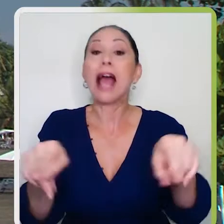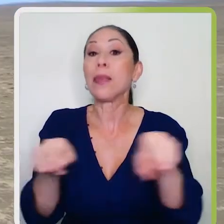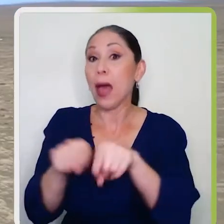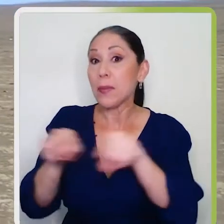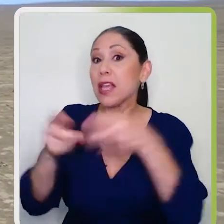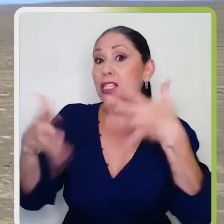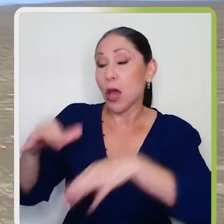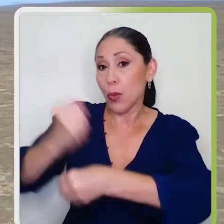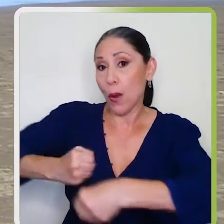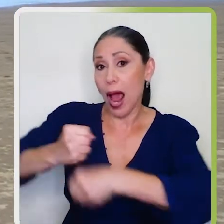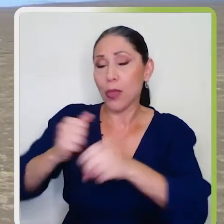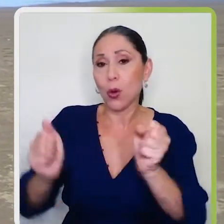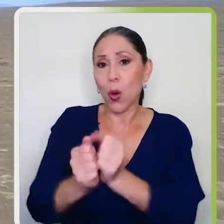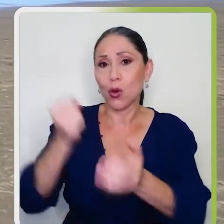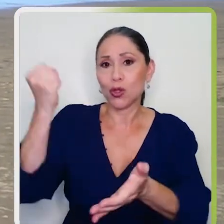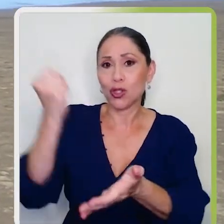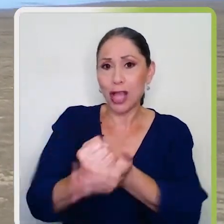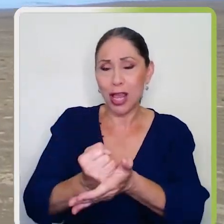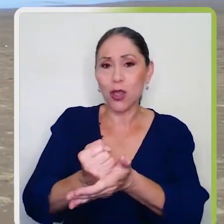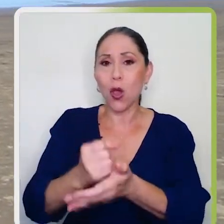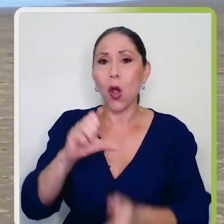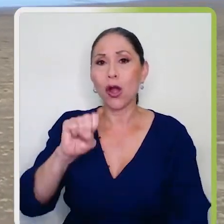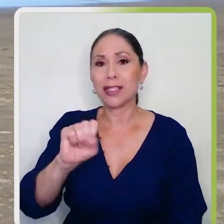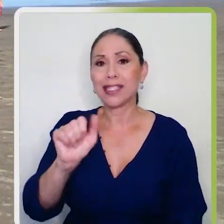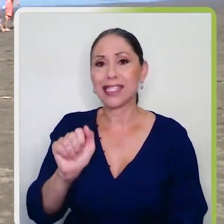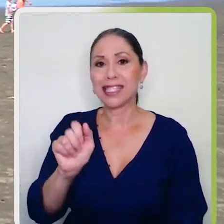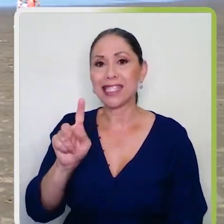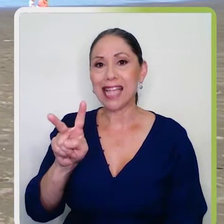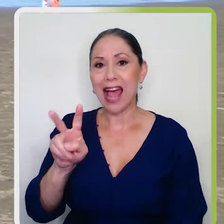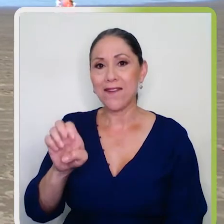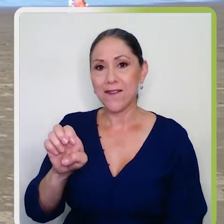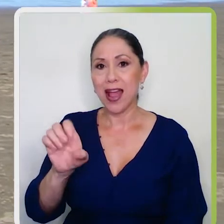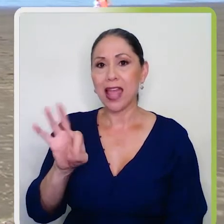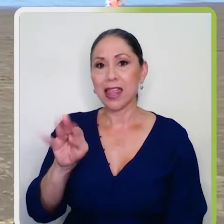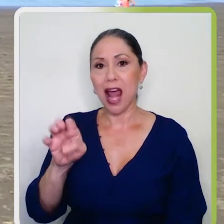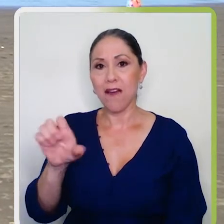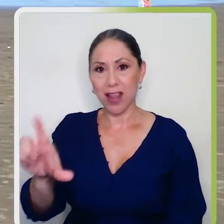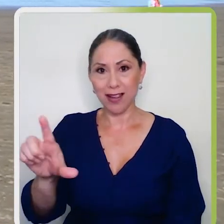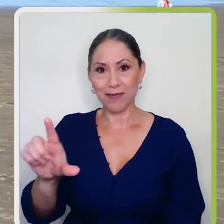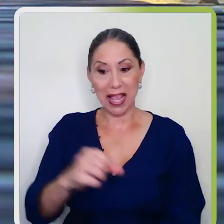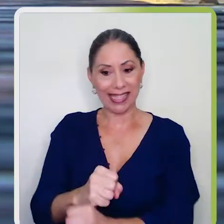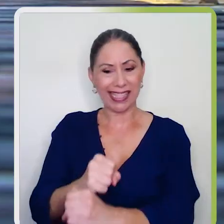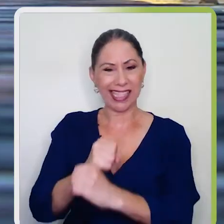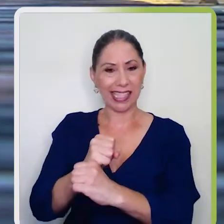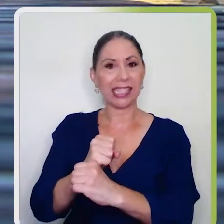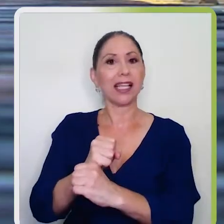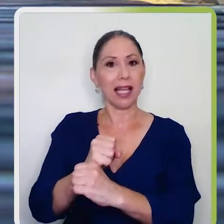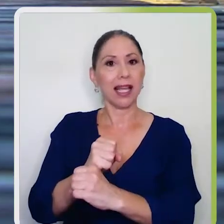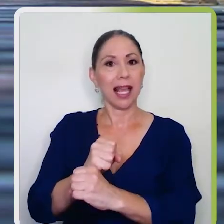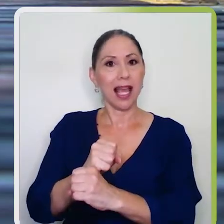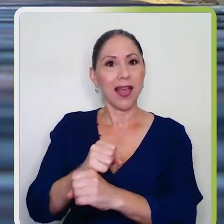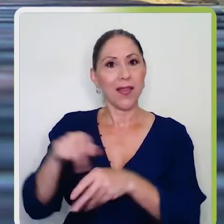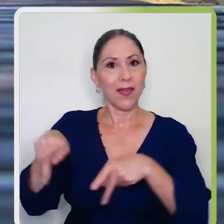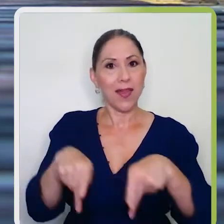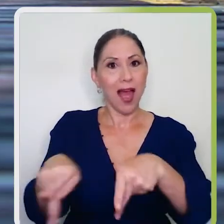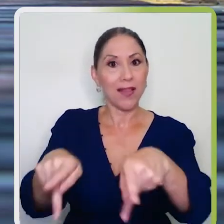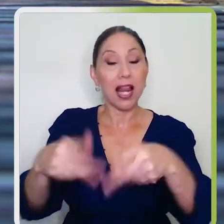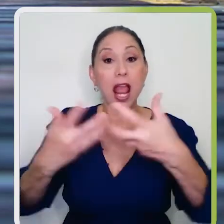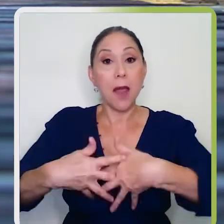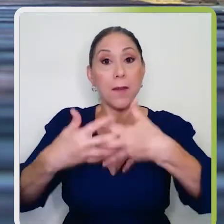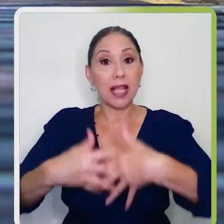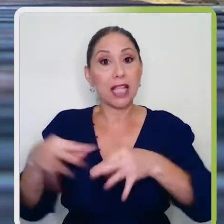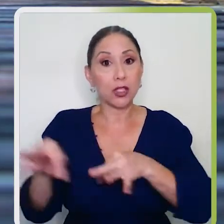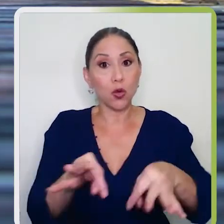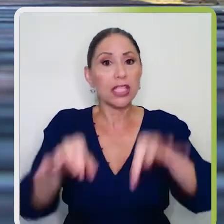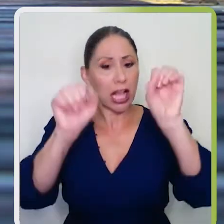tenemos el sello Safe Travel, ¿verdad? Que pueden optar las empresas turísticas para dar seguridad de que